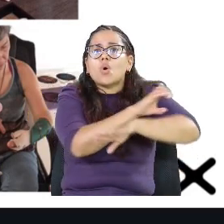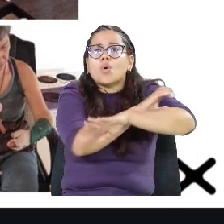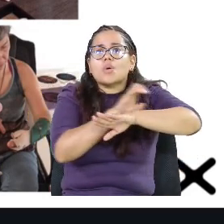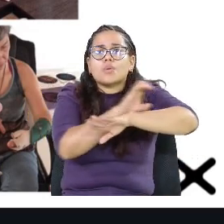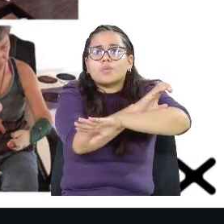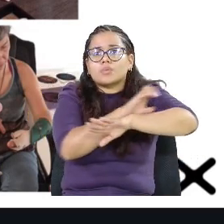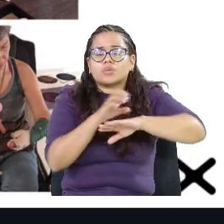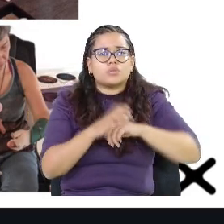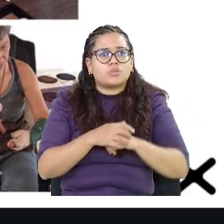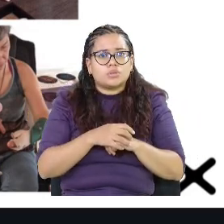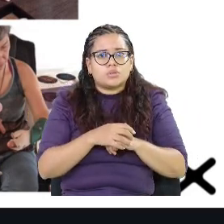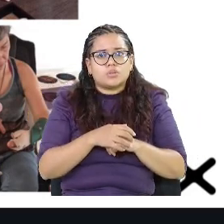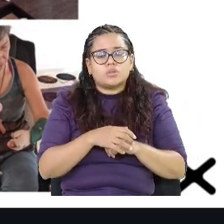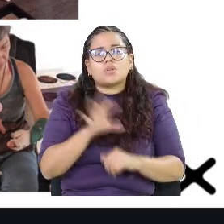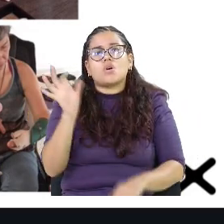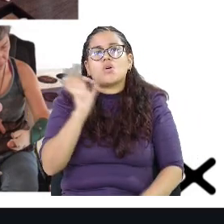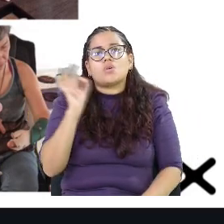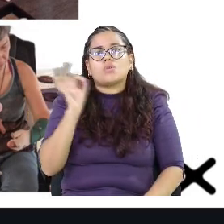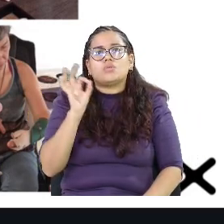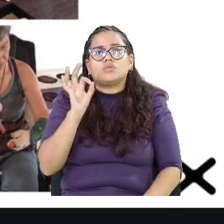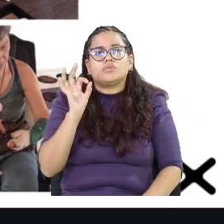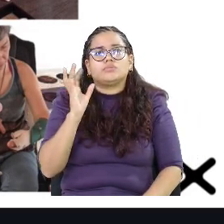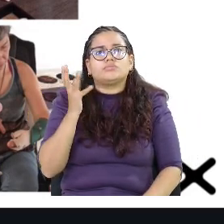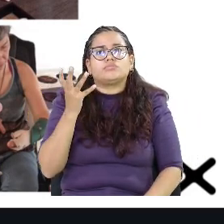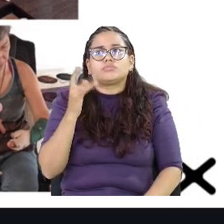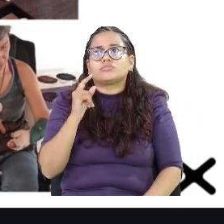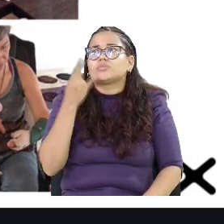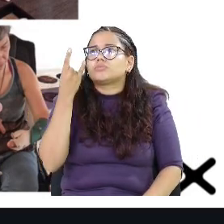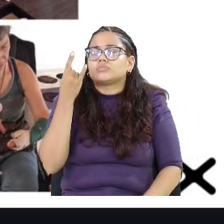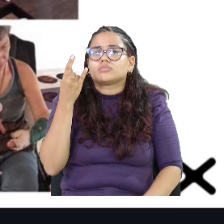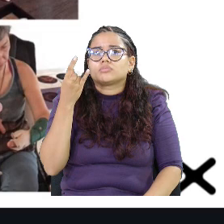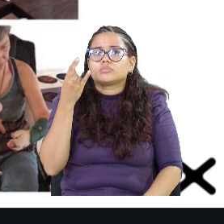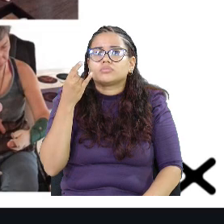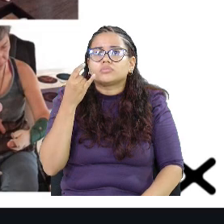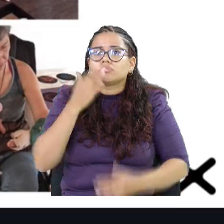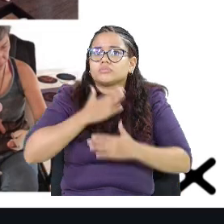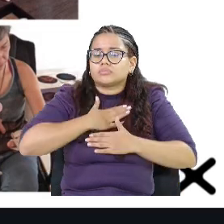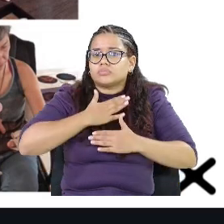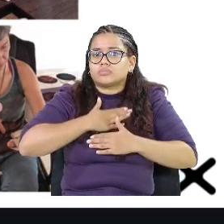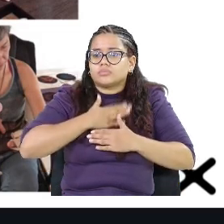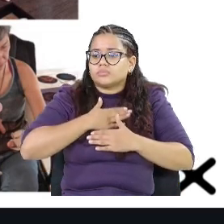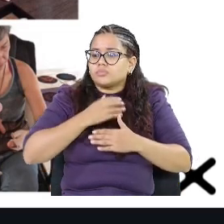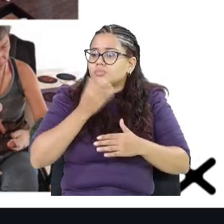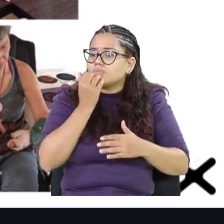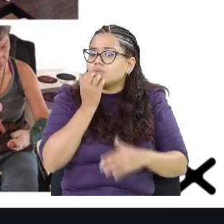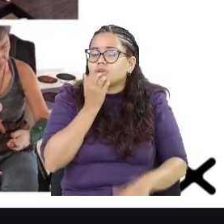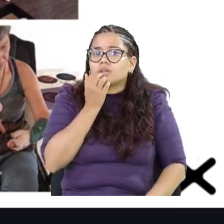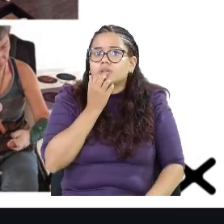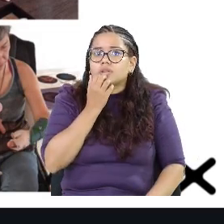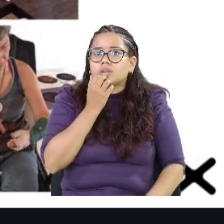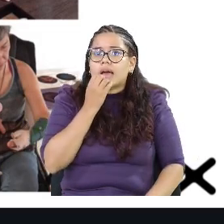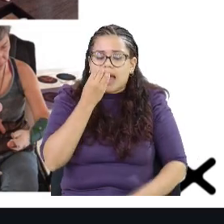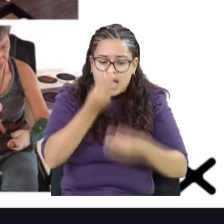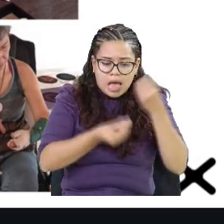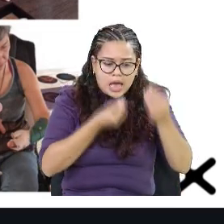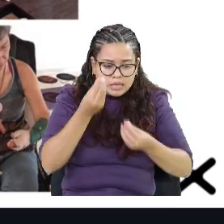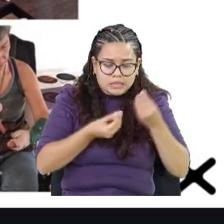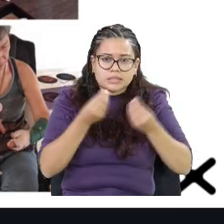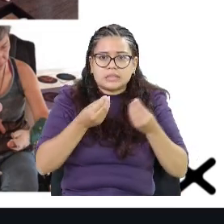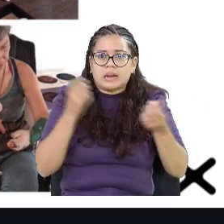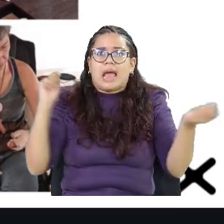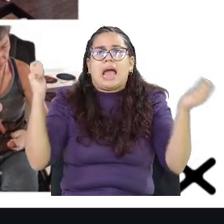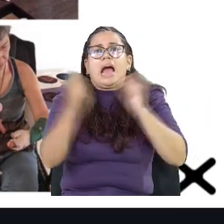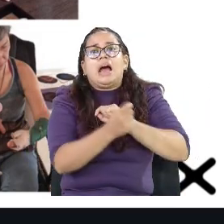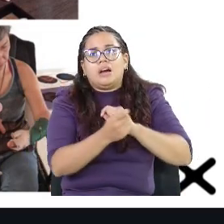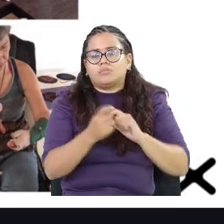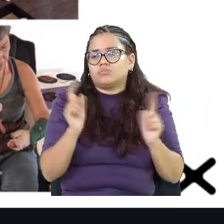no depende tampoco eh, de, de, de, que si nosotros vamos a hacer algo completamente radical,